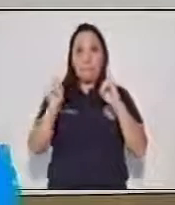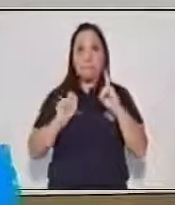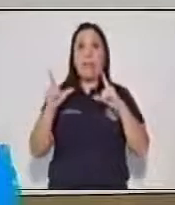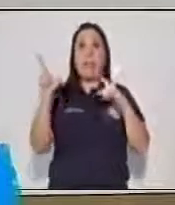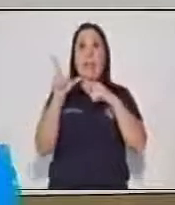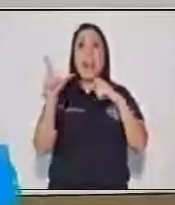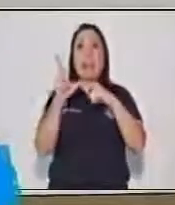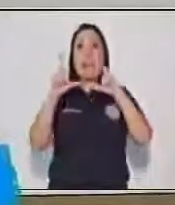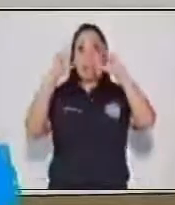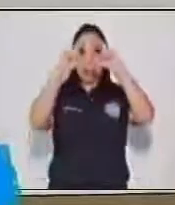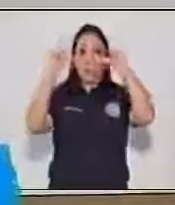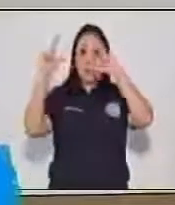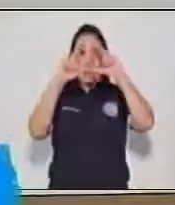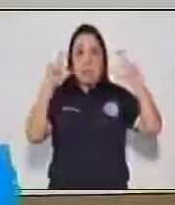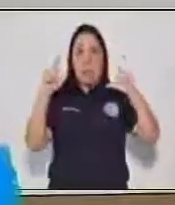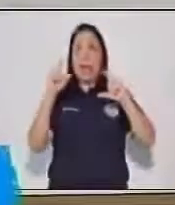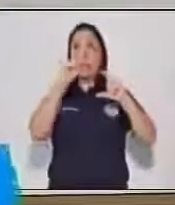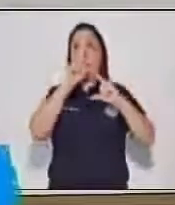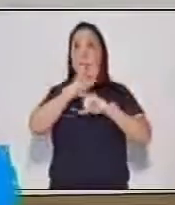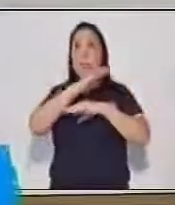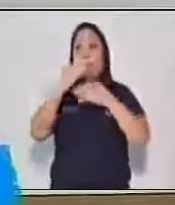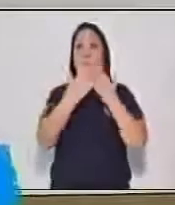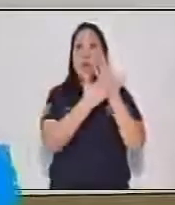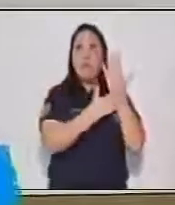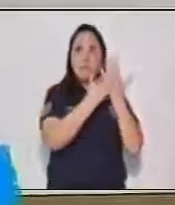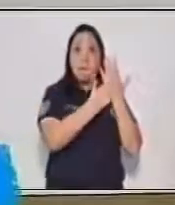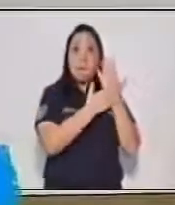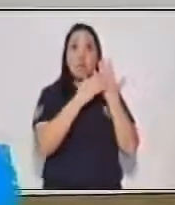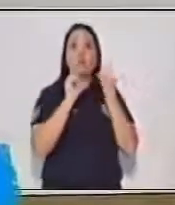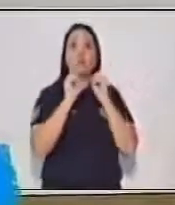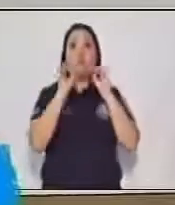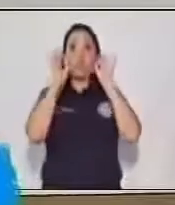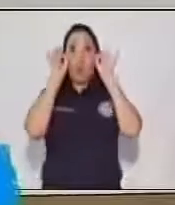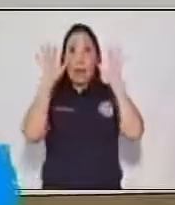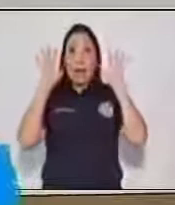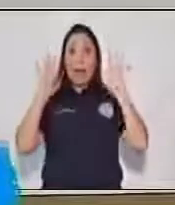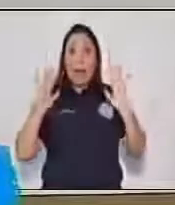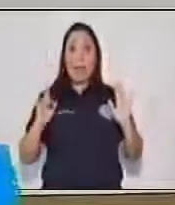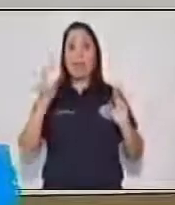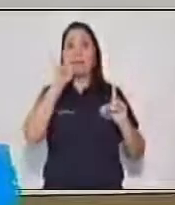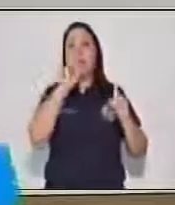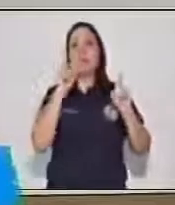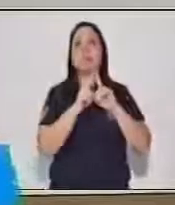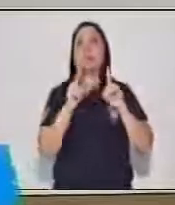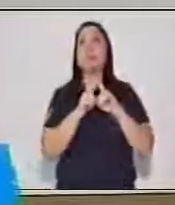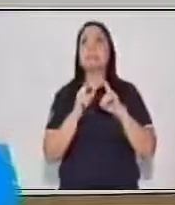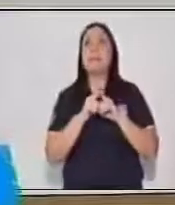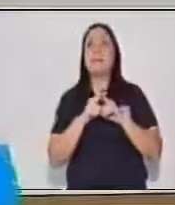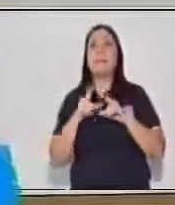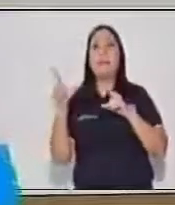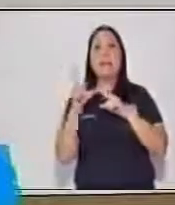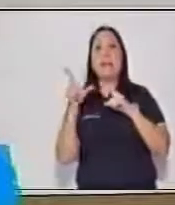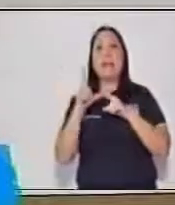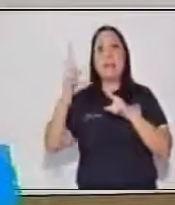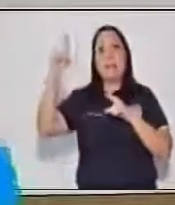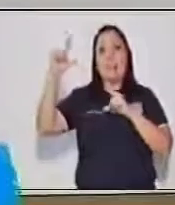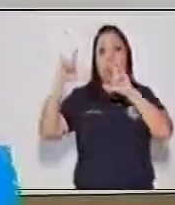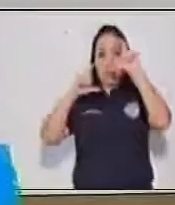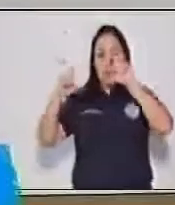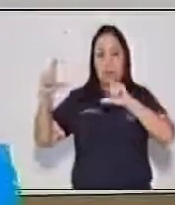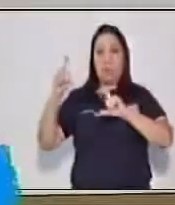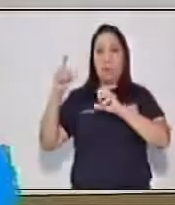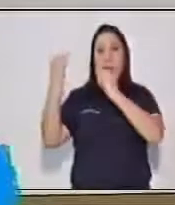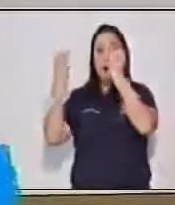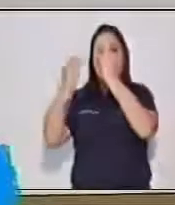adecuado, los fondos deben de ser claros, también debes tener un buen tamaño de letras e imágenes para que las personas